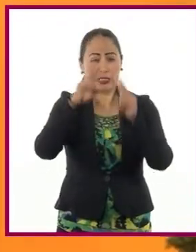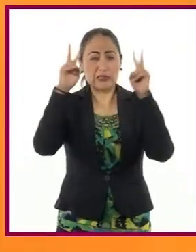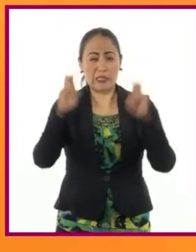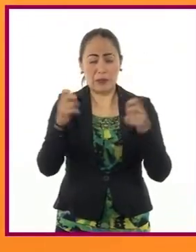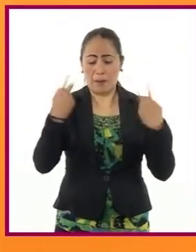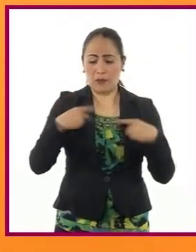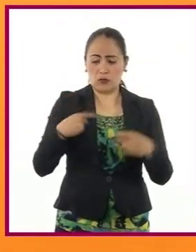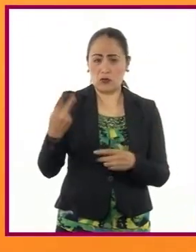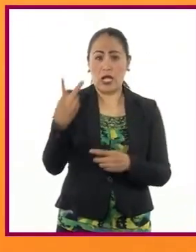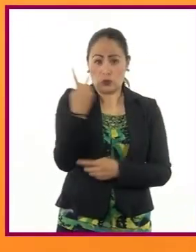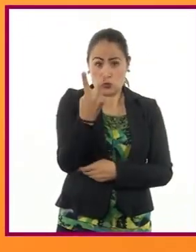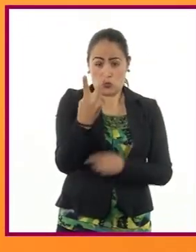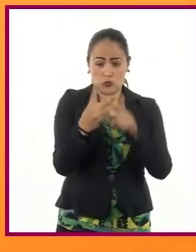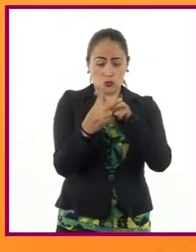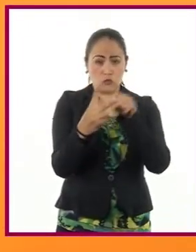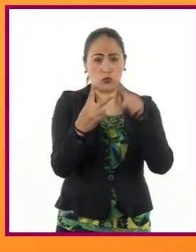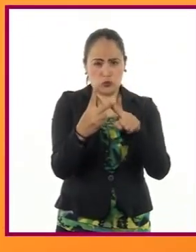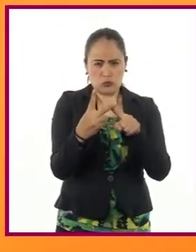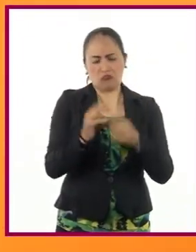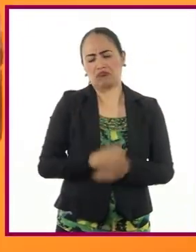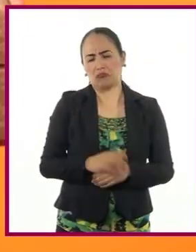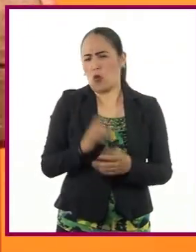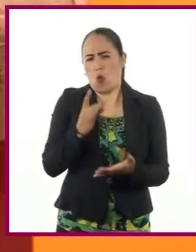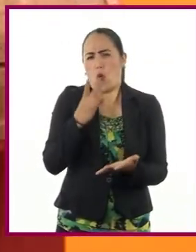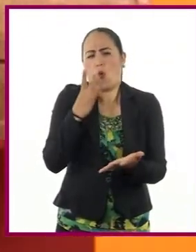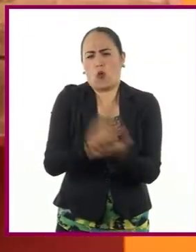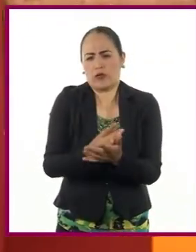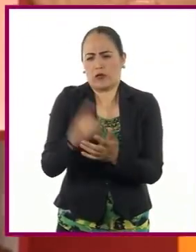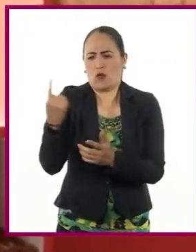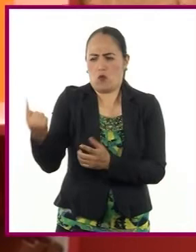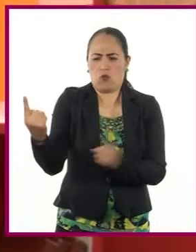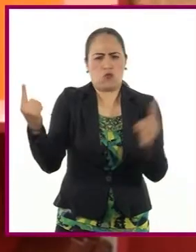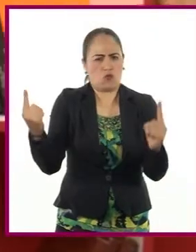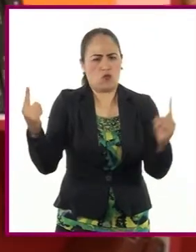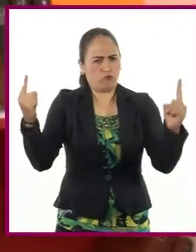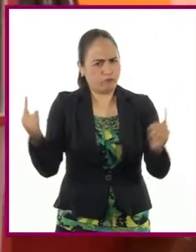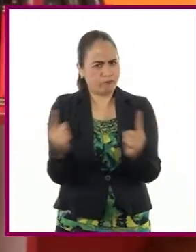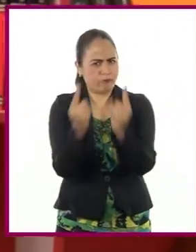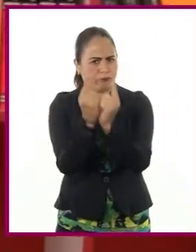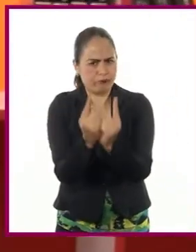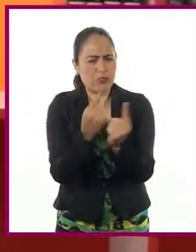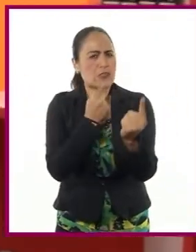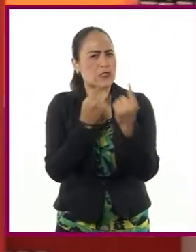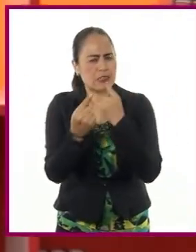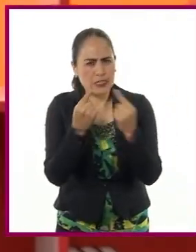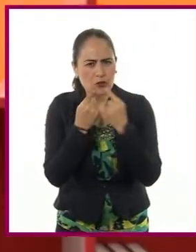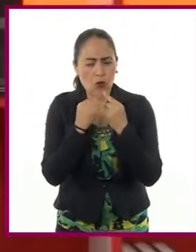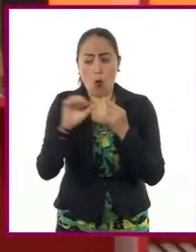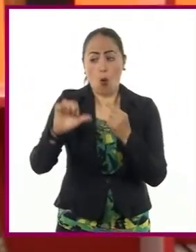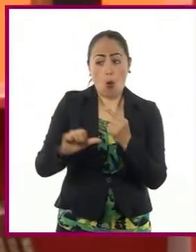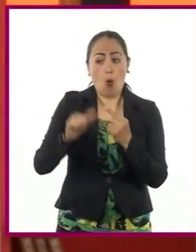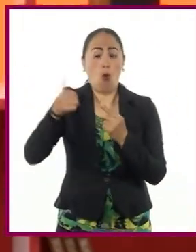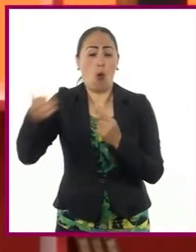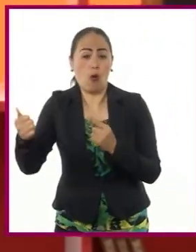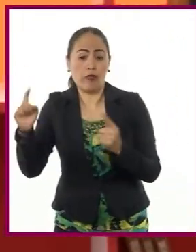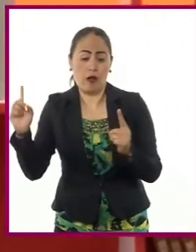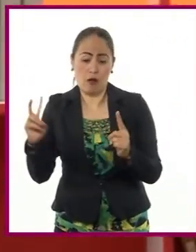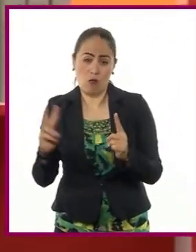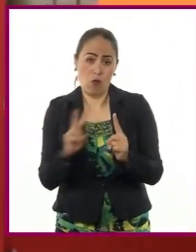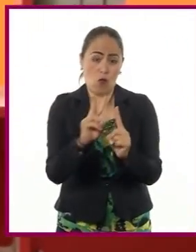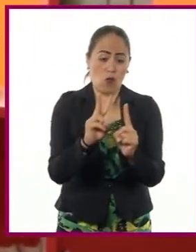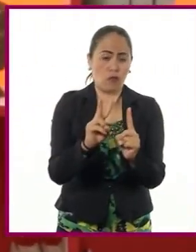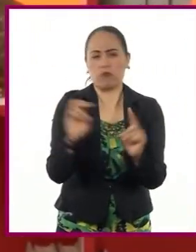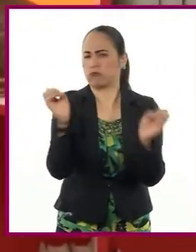dos personas, en principio serían únicamente ellas quienes deberían discutirlo sin la intervención de nadie más. Pueden